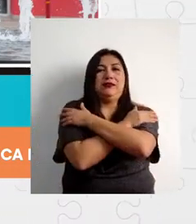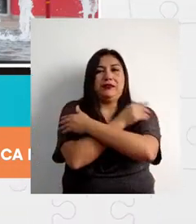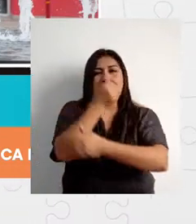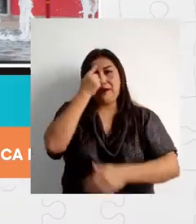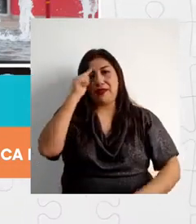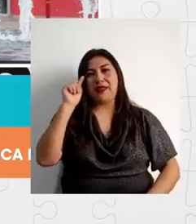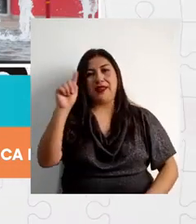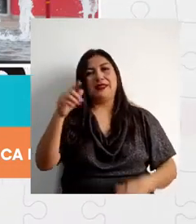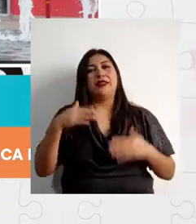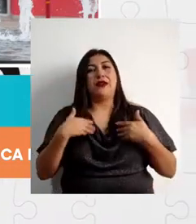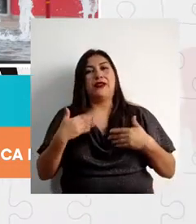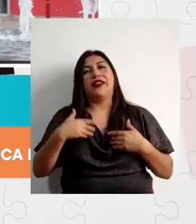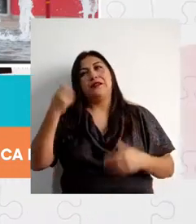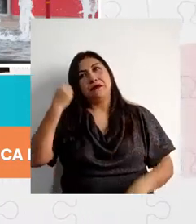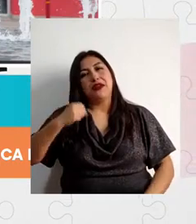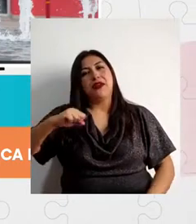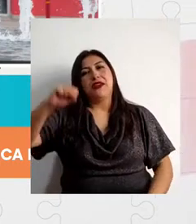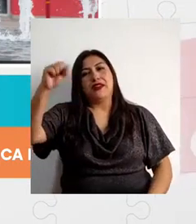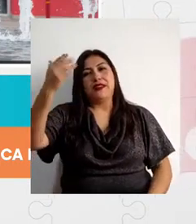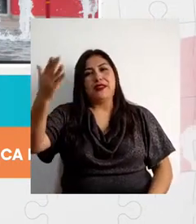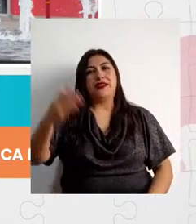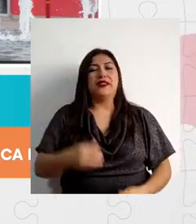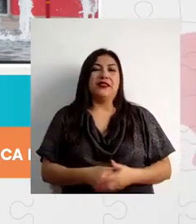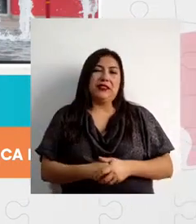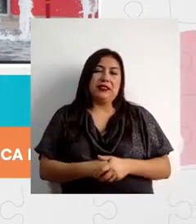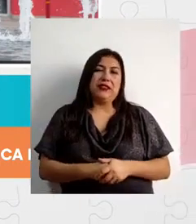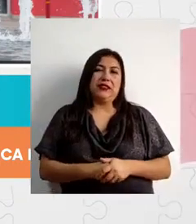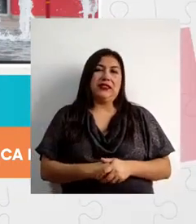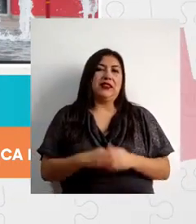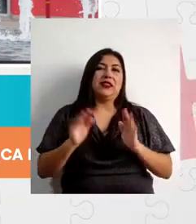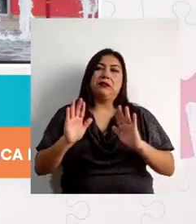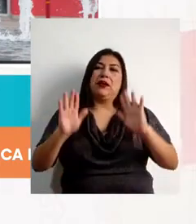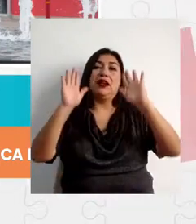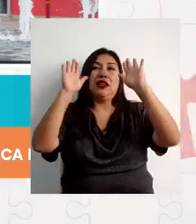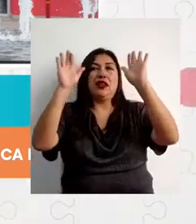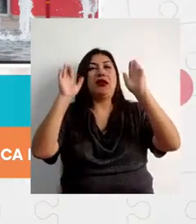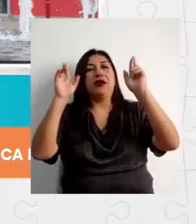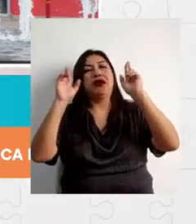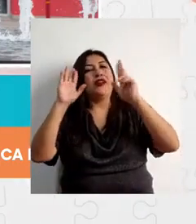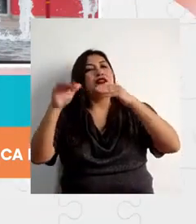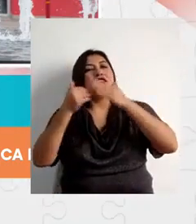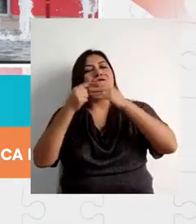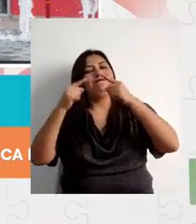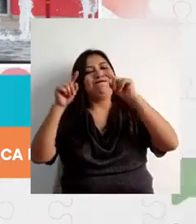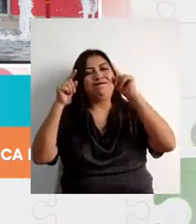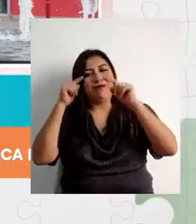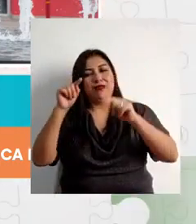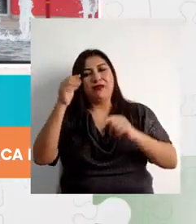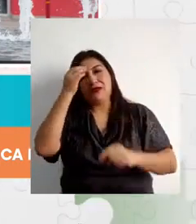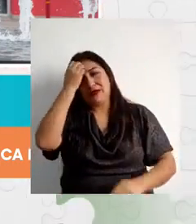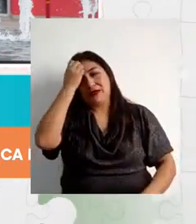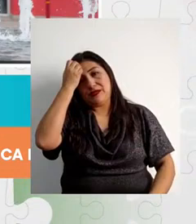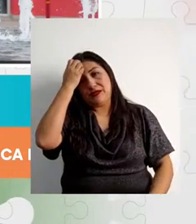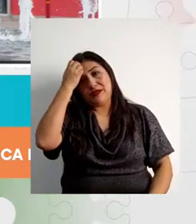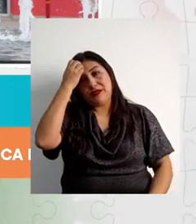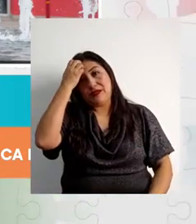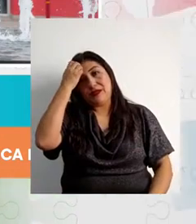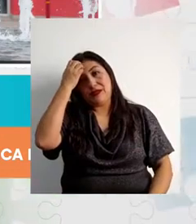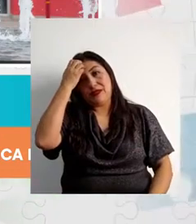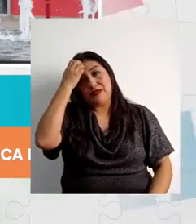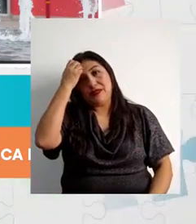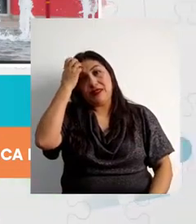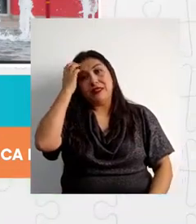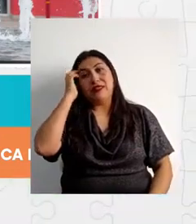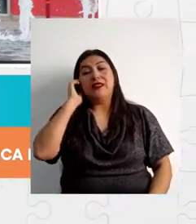un feliz viaje y que todo sea maravilloso y exitoso, Luisa. A Luisa también haz la invitación, porque creo